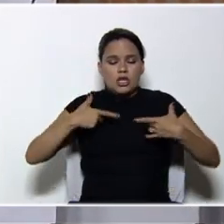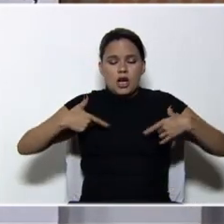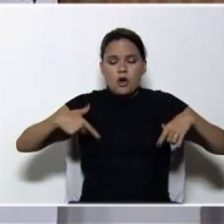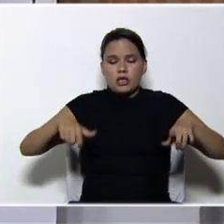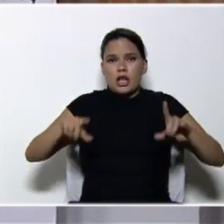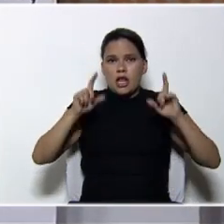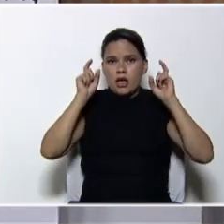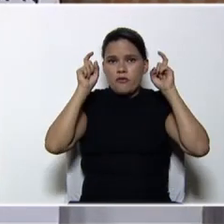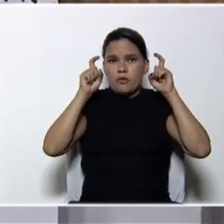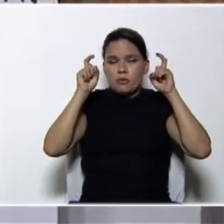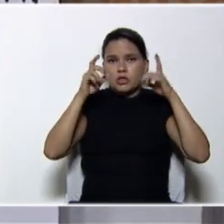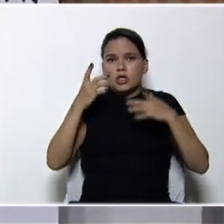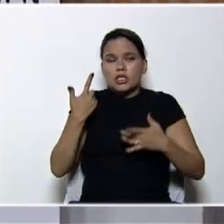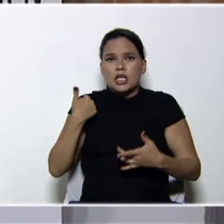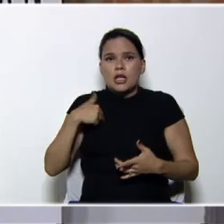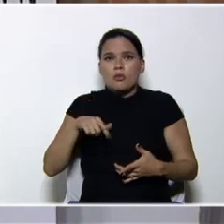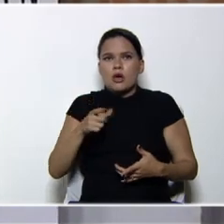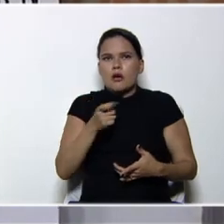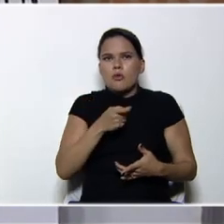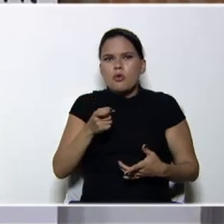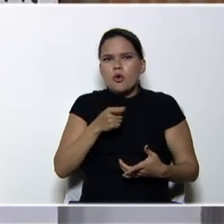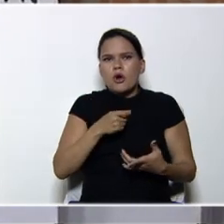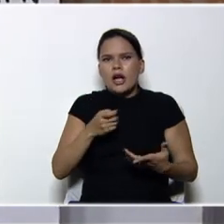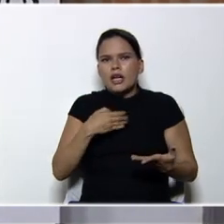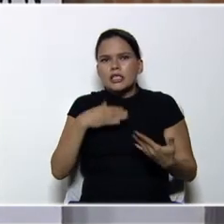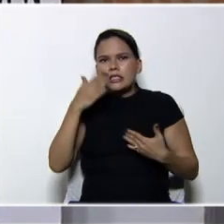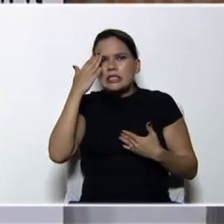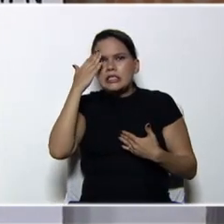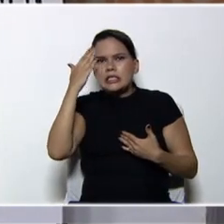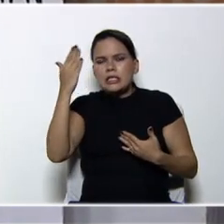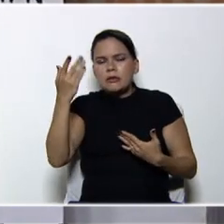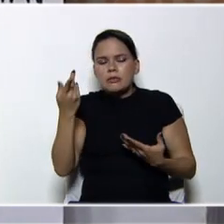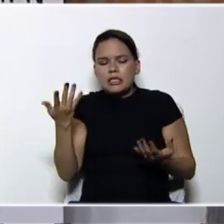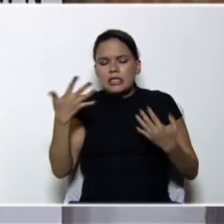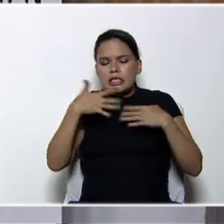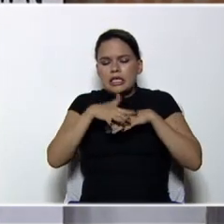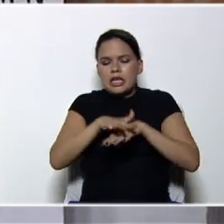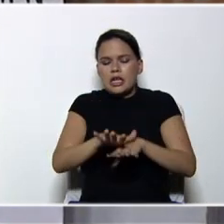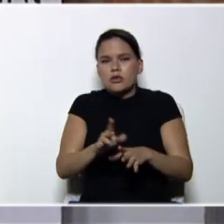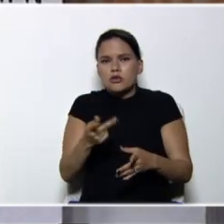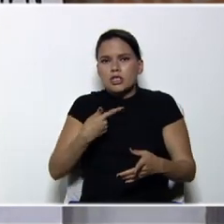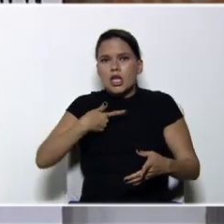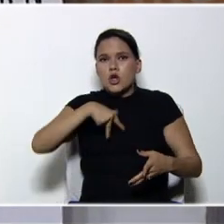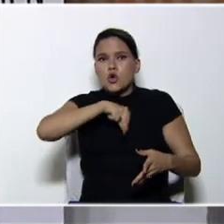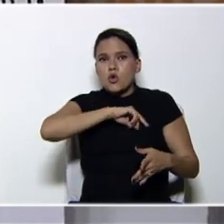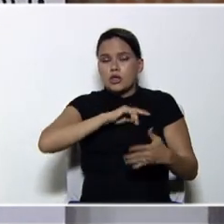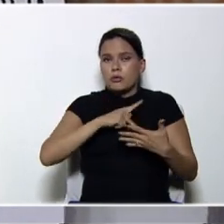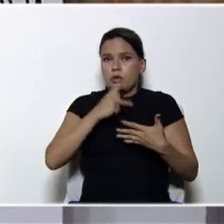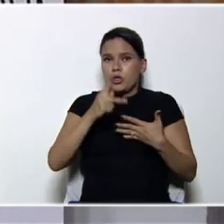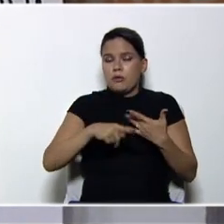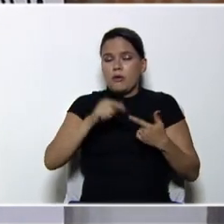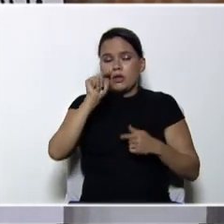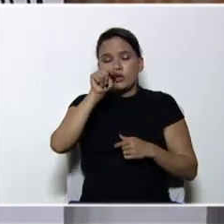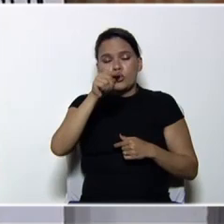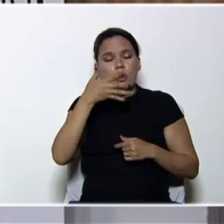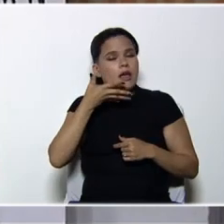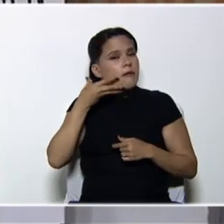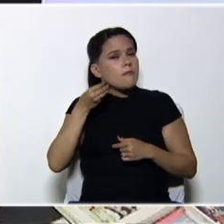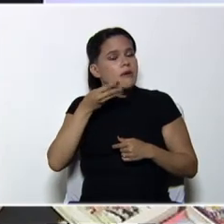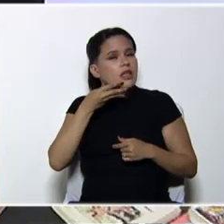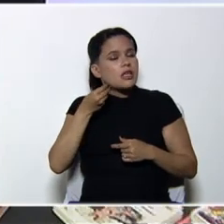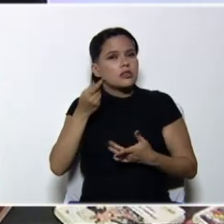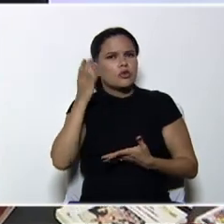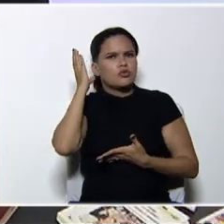formación, tenemos que buscar expertos que nos ayuden integrándose a nuestro proyecto para ver si ellos con su experiencia, con su sabiduría, con